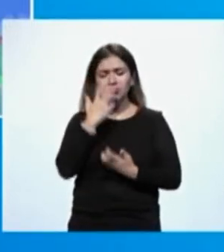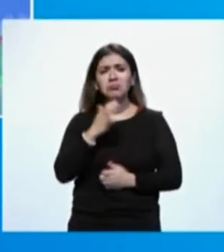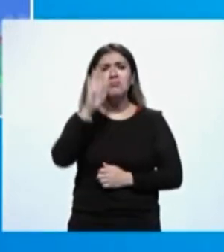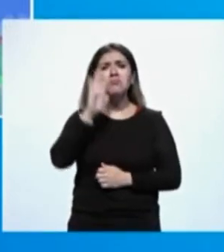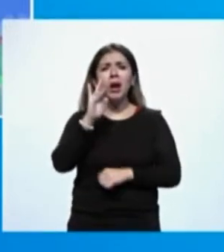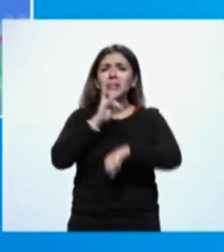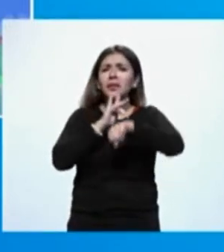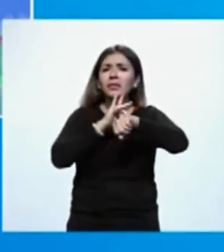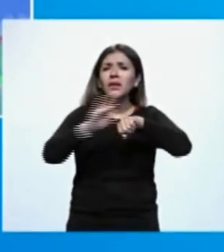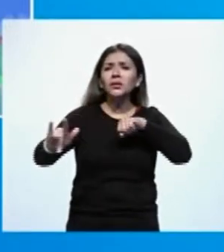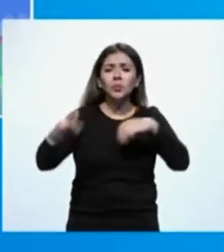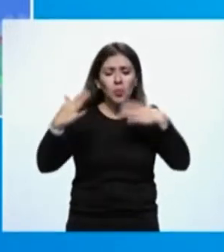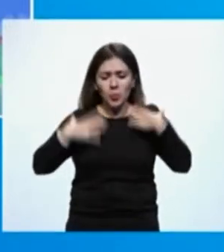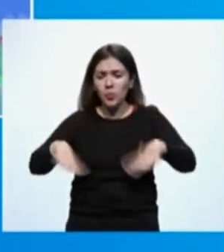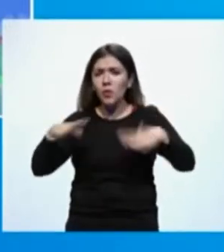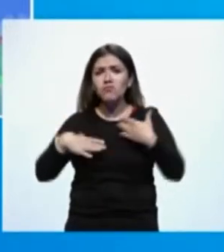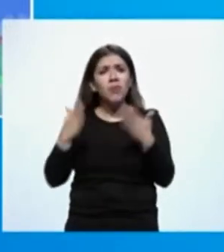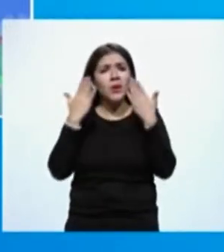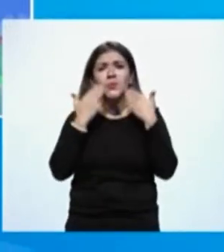ropa.